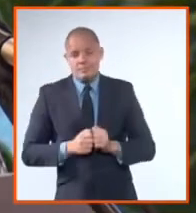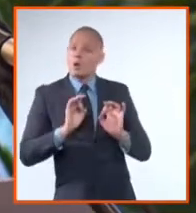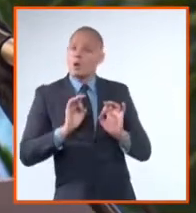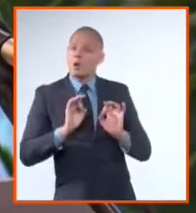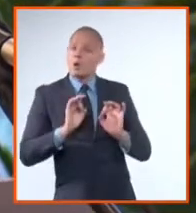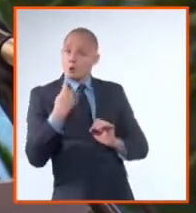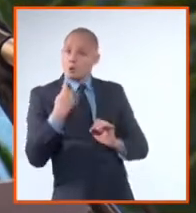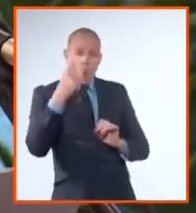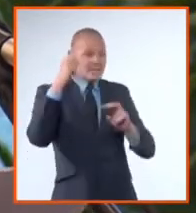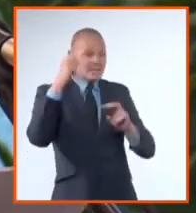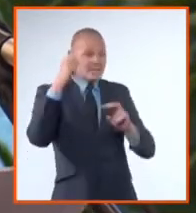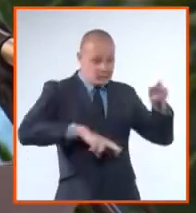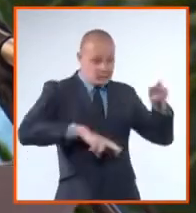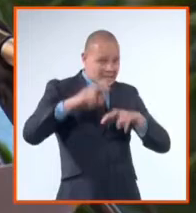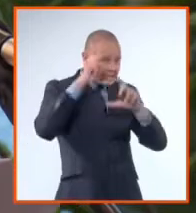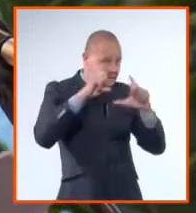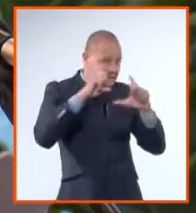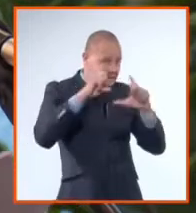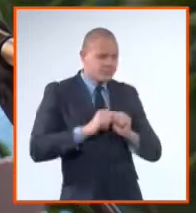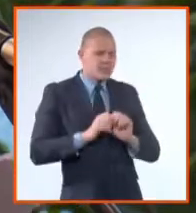por pares independientes,